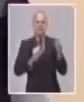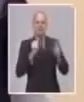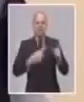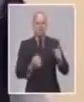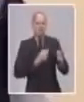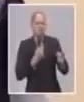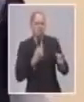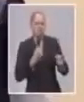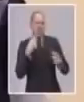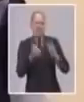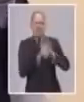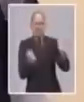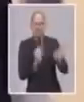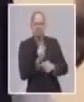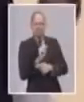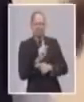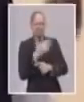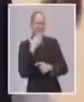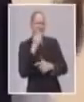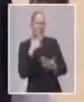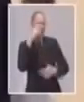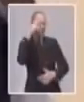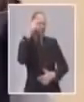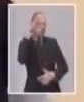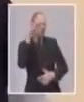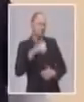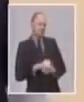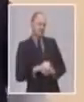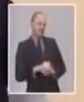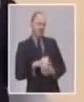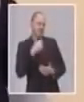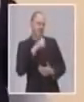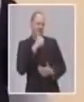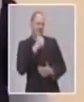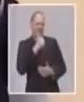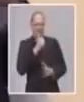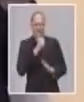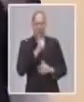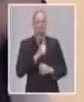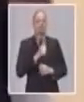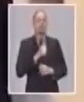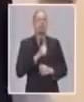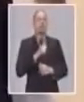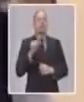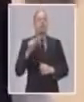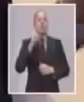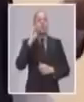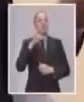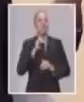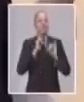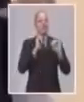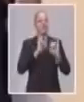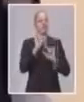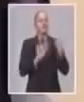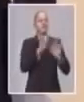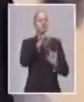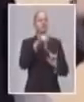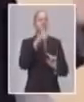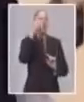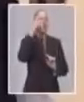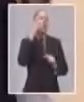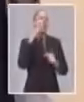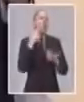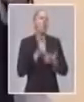y la voluntad de los seres humanos. ¿Qué hacen hoy las redes sociales digitales? Es decir, las redes sociales digitales se siguen